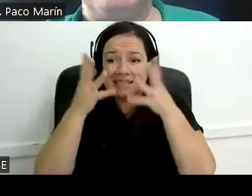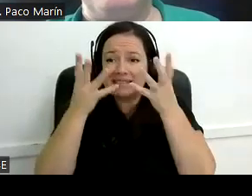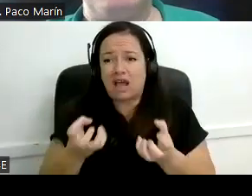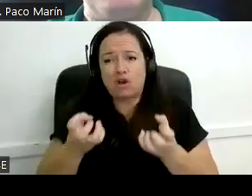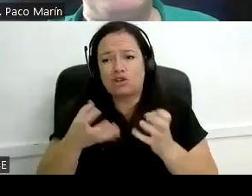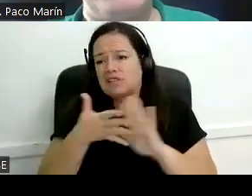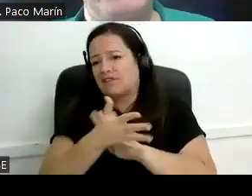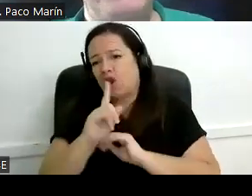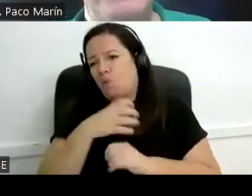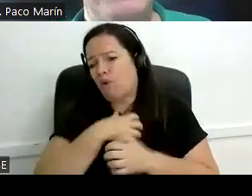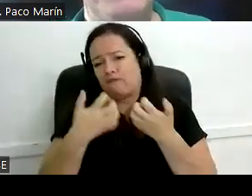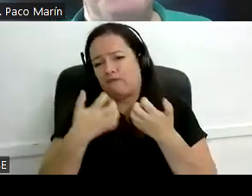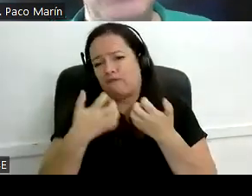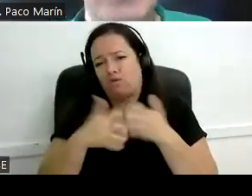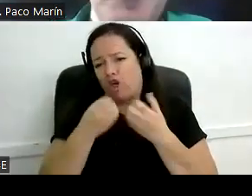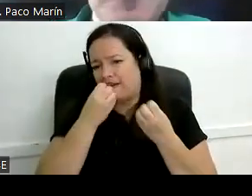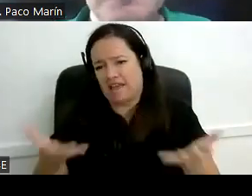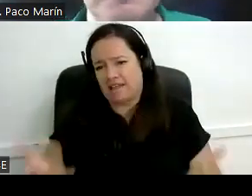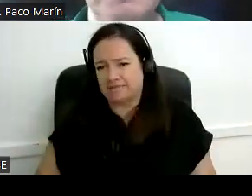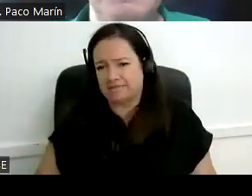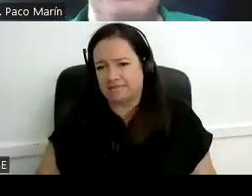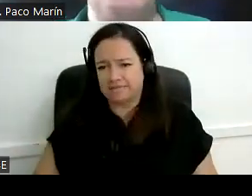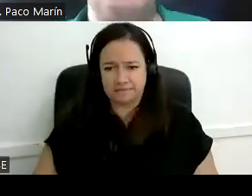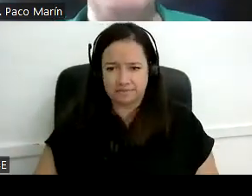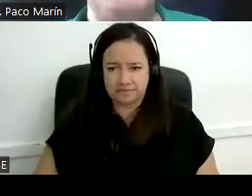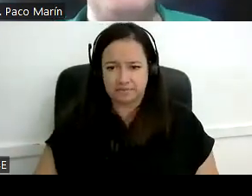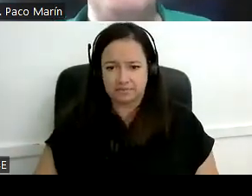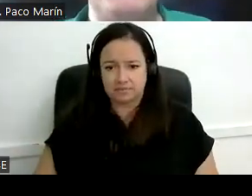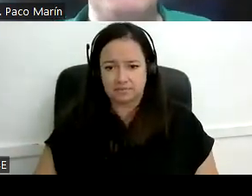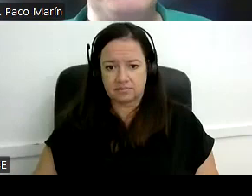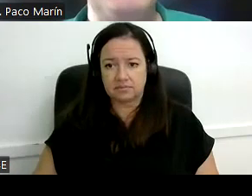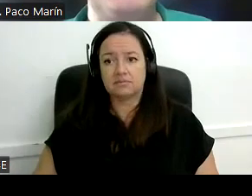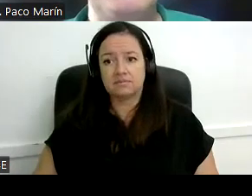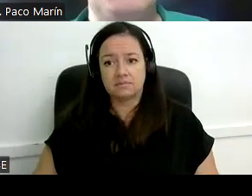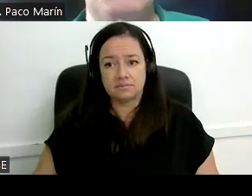capacidad funcional. O sea que es